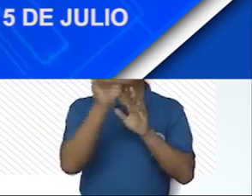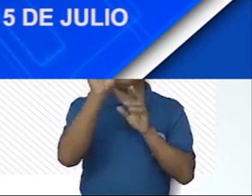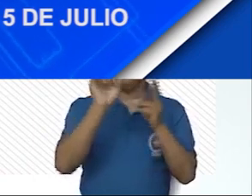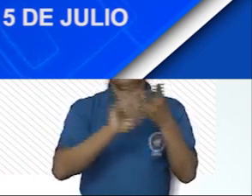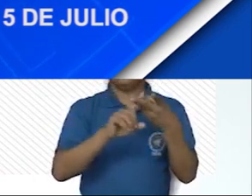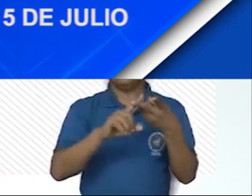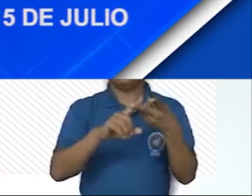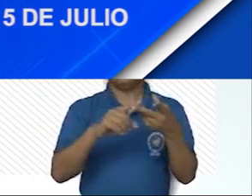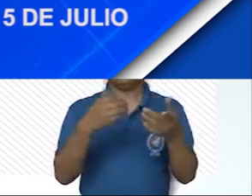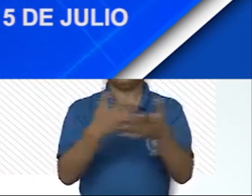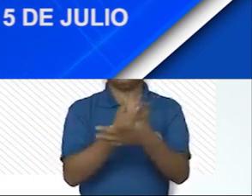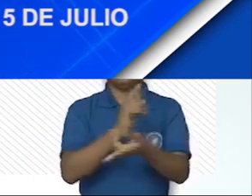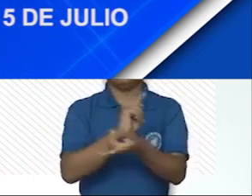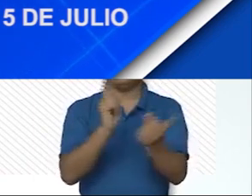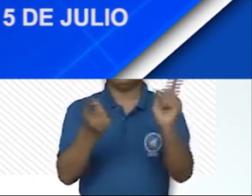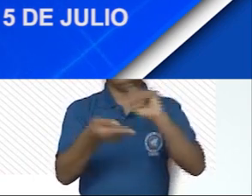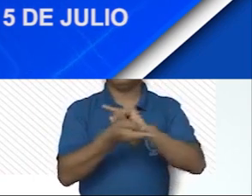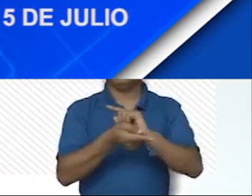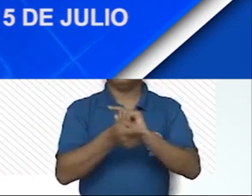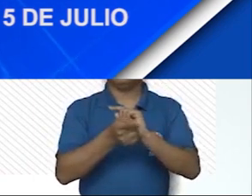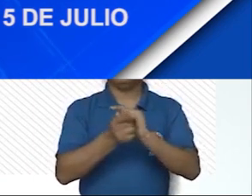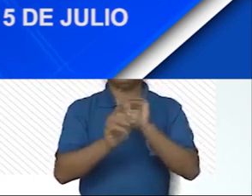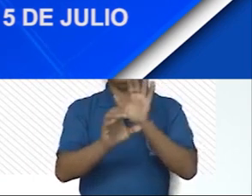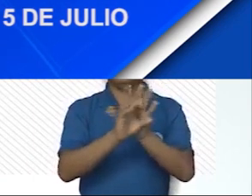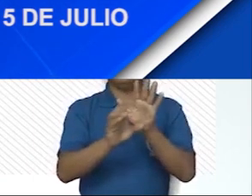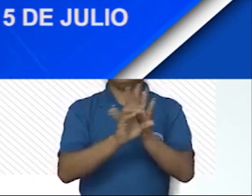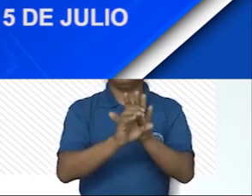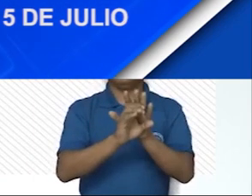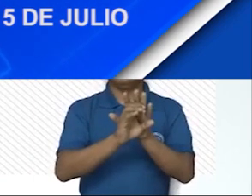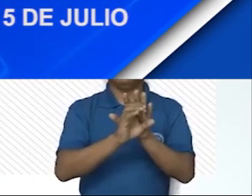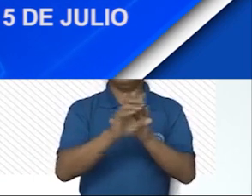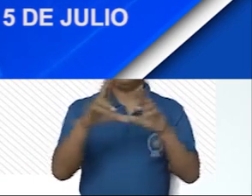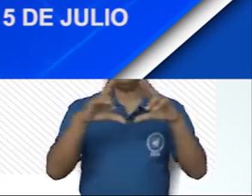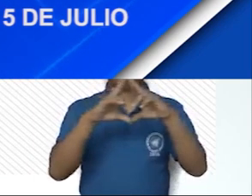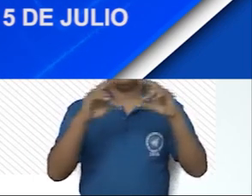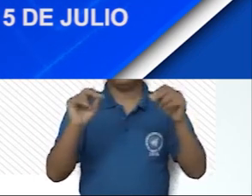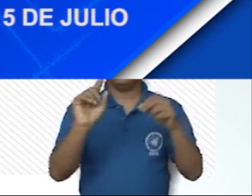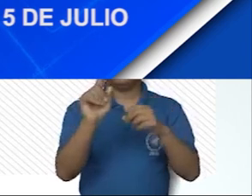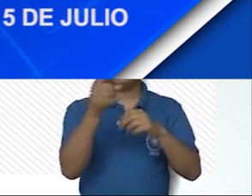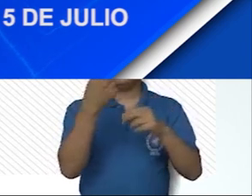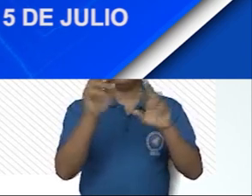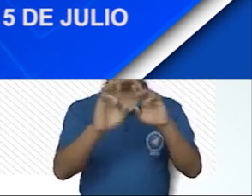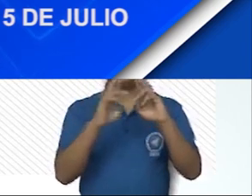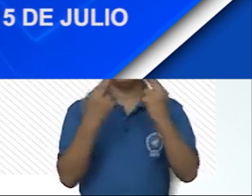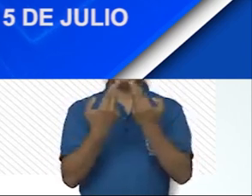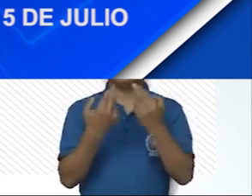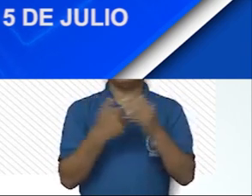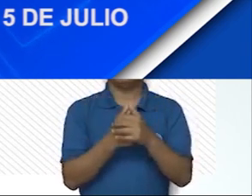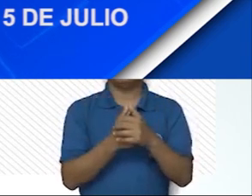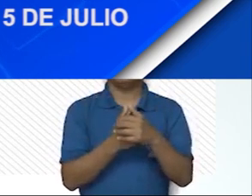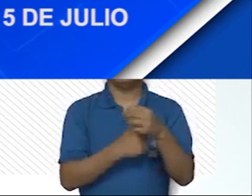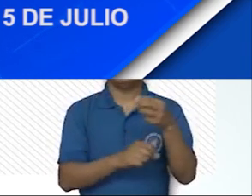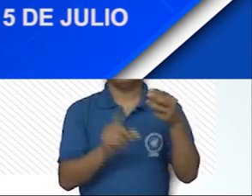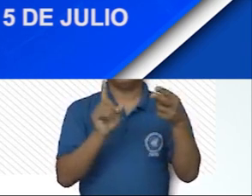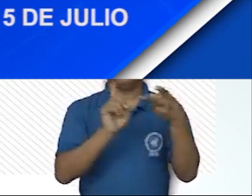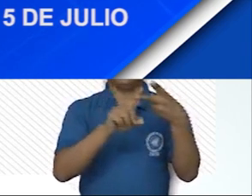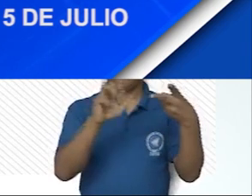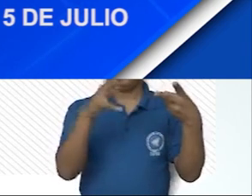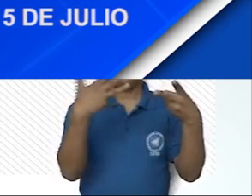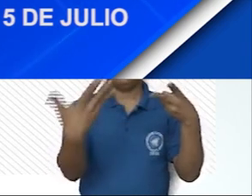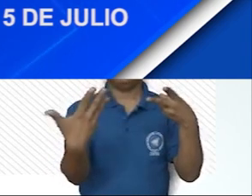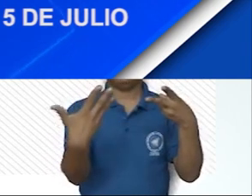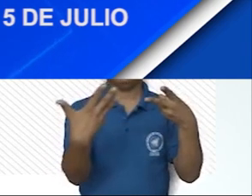se realizaron 21 sesiones plenarias, de las cuales 18 fueron ordinarias. Se aprobaron 7 leyes y una reforma en